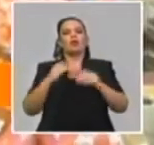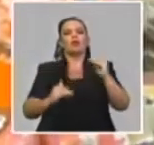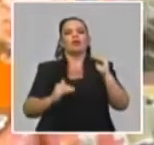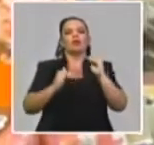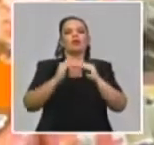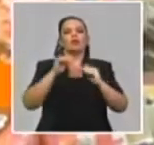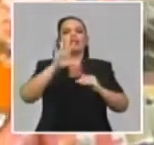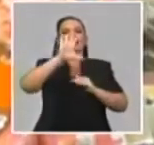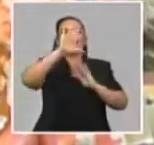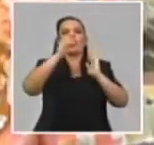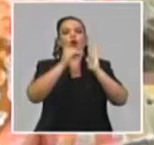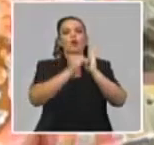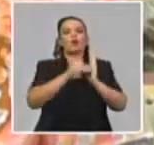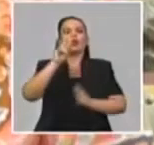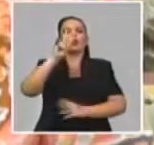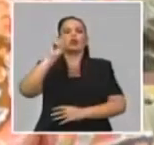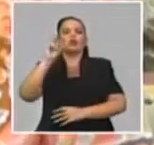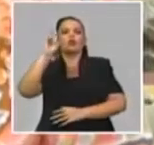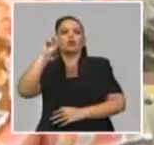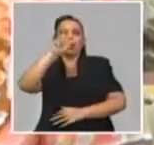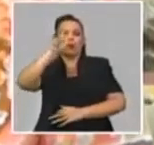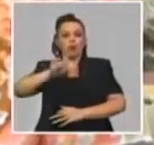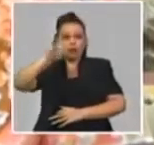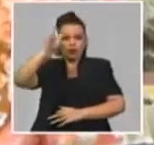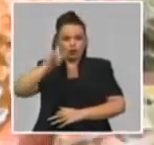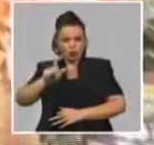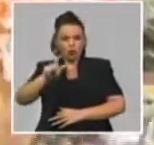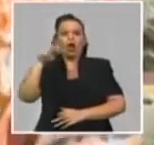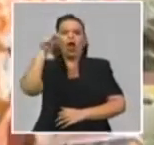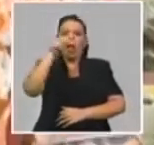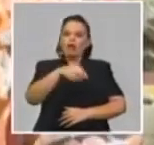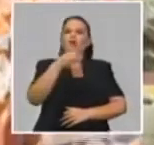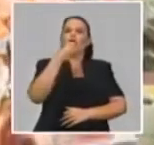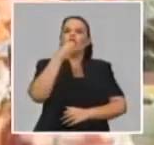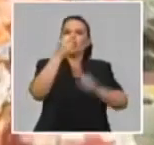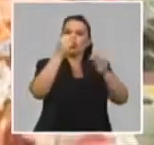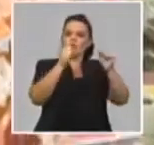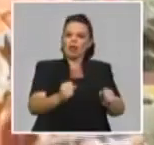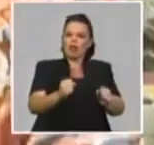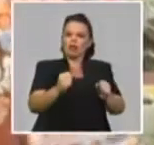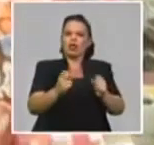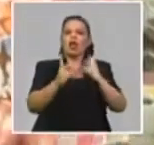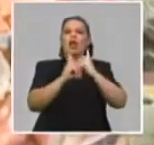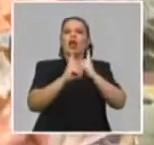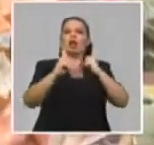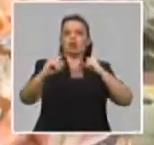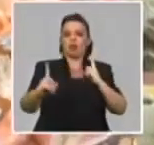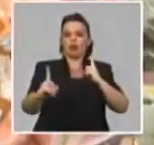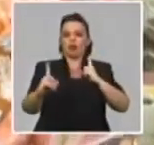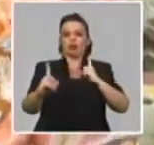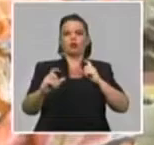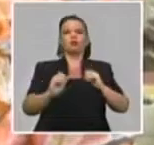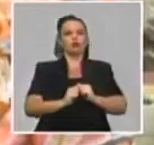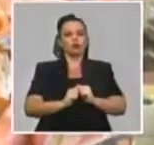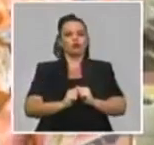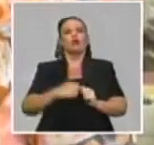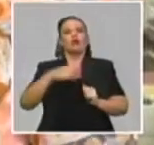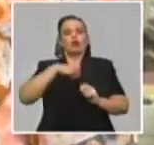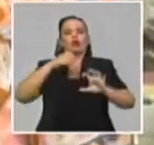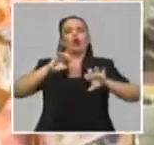5.200 personas en condiciones severas de aislamiento, es decir, con